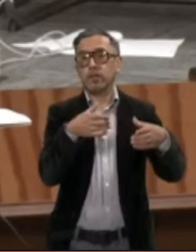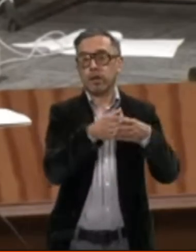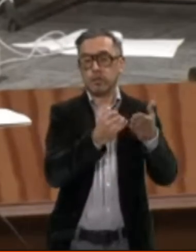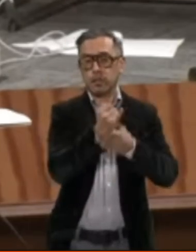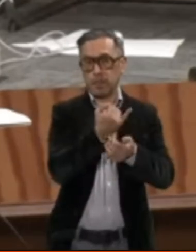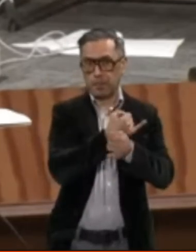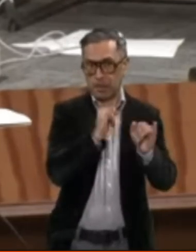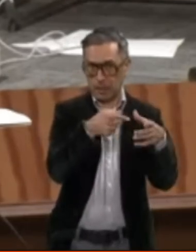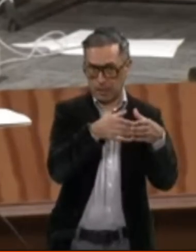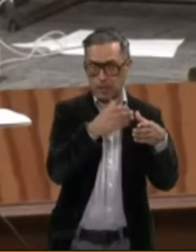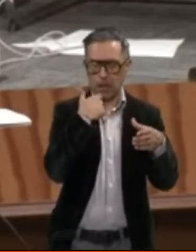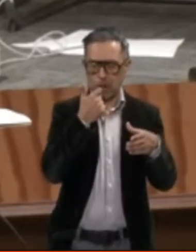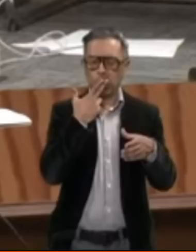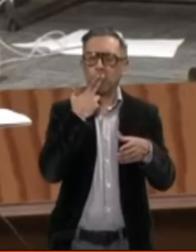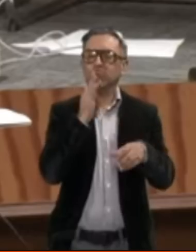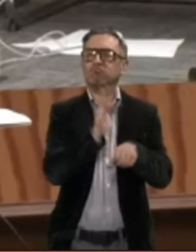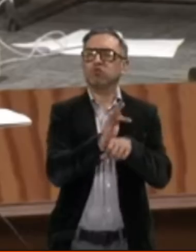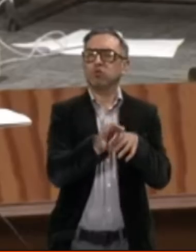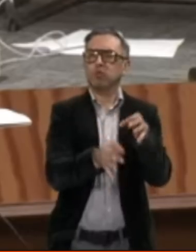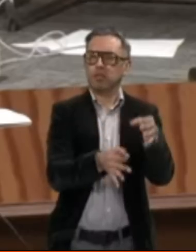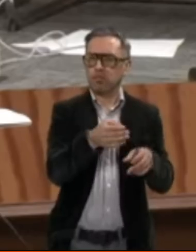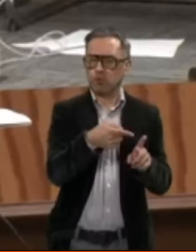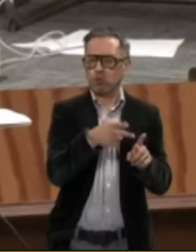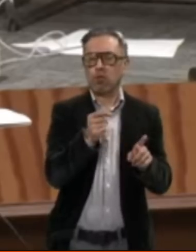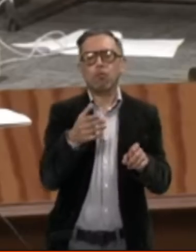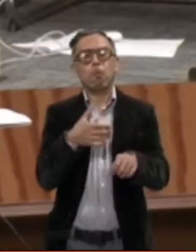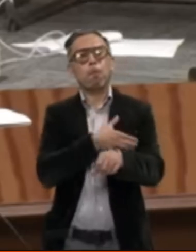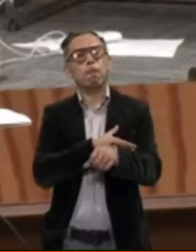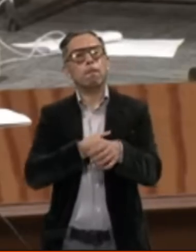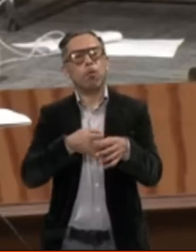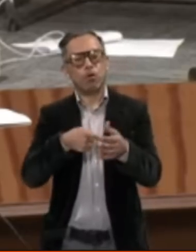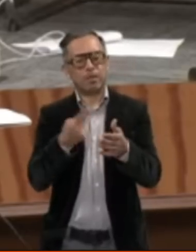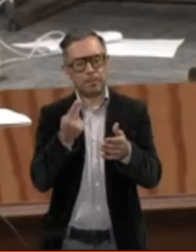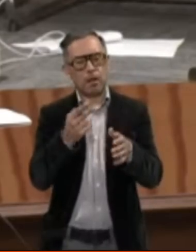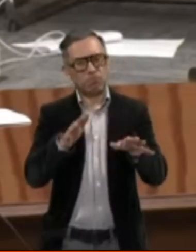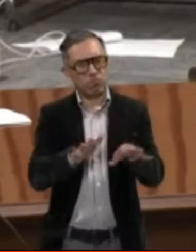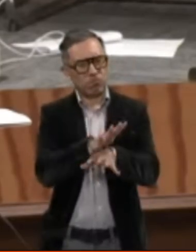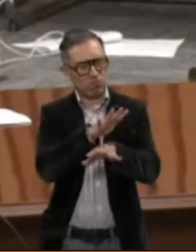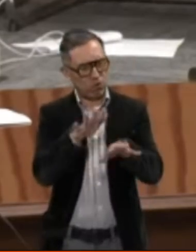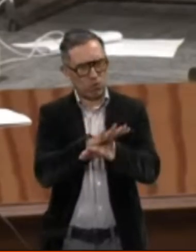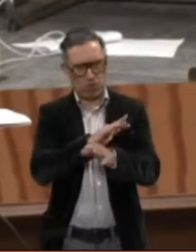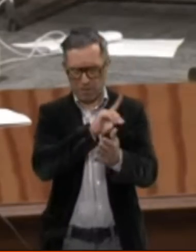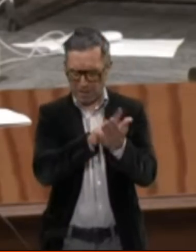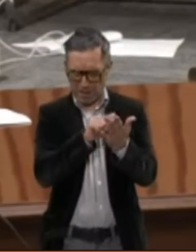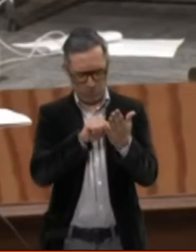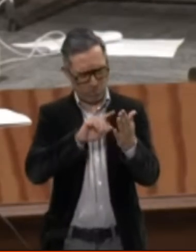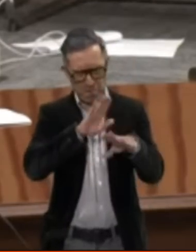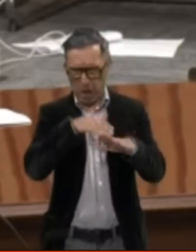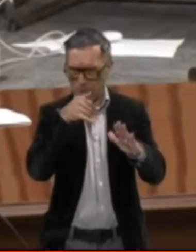busca de la justicia, sino un poder que necesita ser reformado, transformado de fondo. No se puede